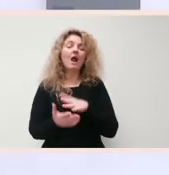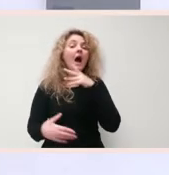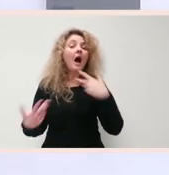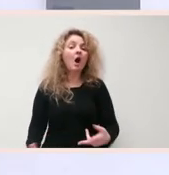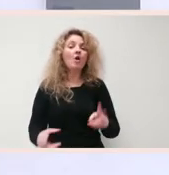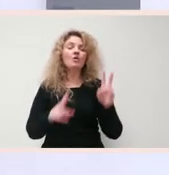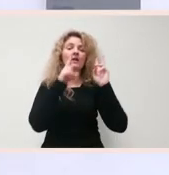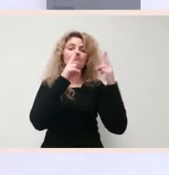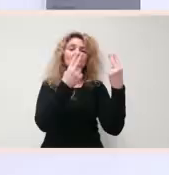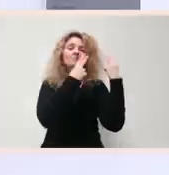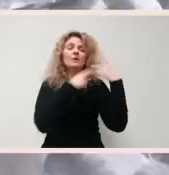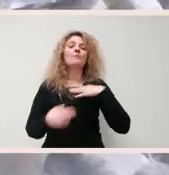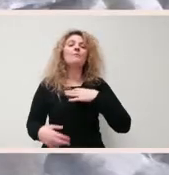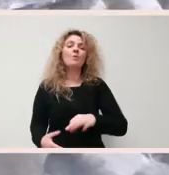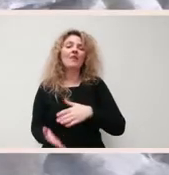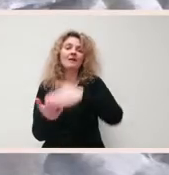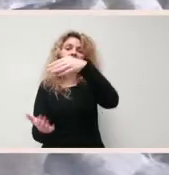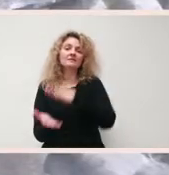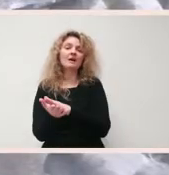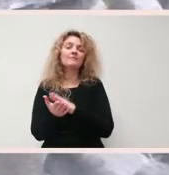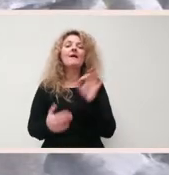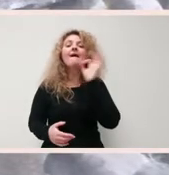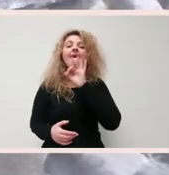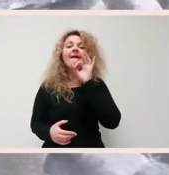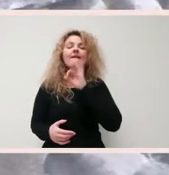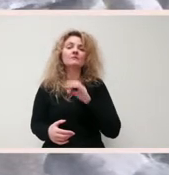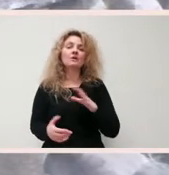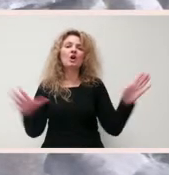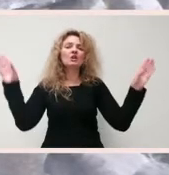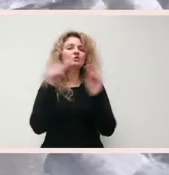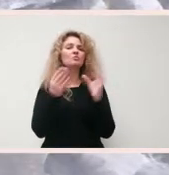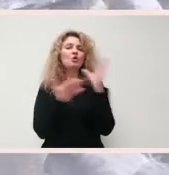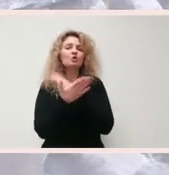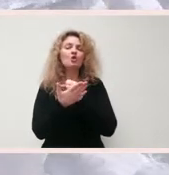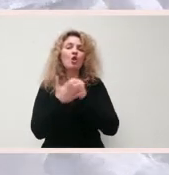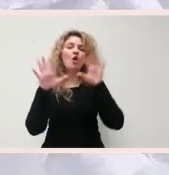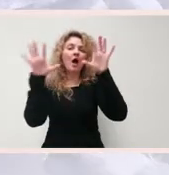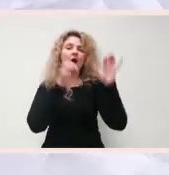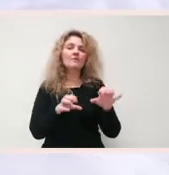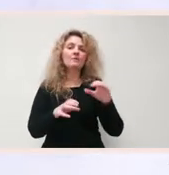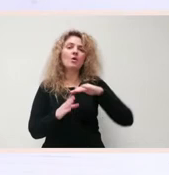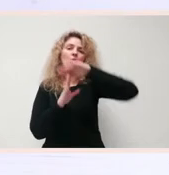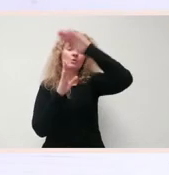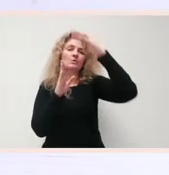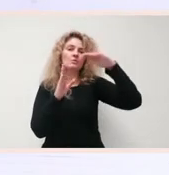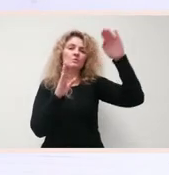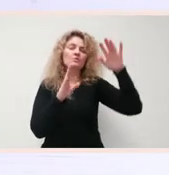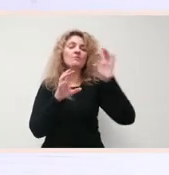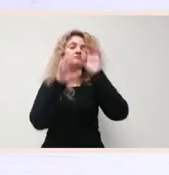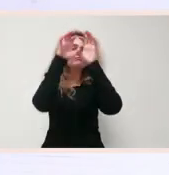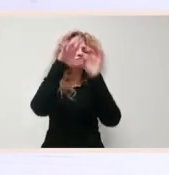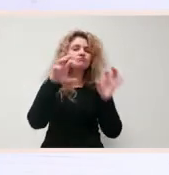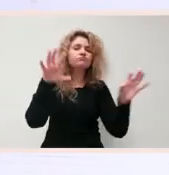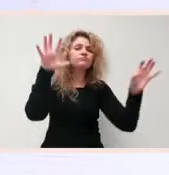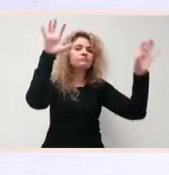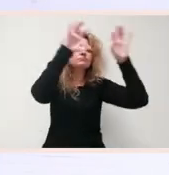estampas campesiñas galegas, nas que de alguna maneira resume todo o aprendido. Unha composición basada en liñas oblicuas,